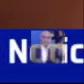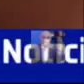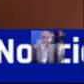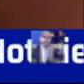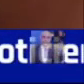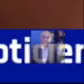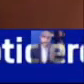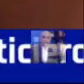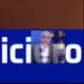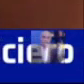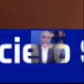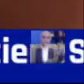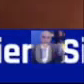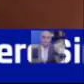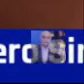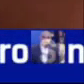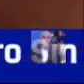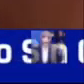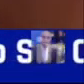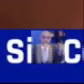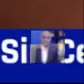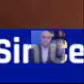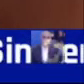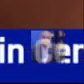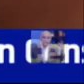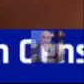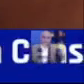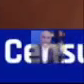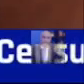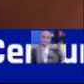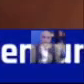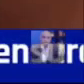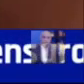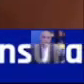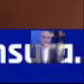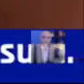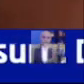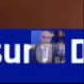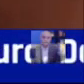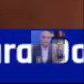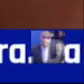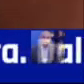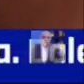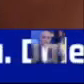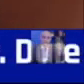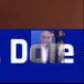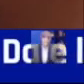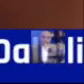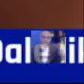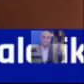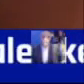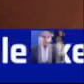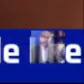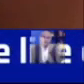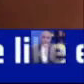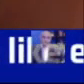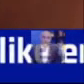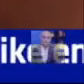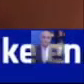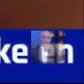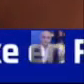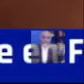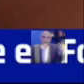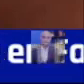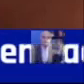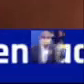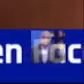latinoamericana más poderosa que hayamos visto en mucho tiempo, sumando no solo a las naciones progresistas como Perú, como